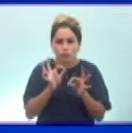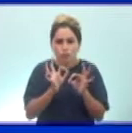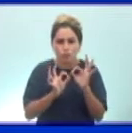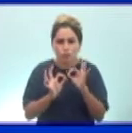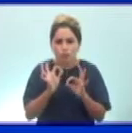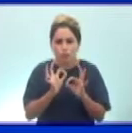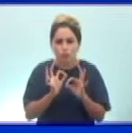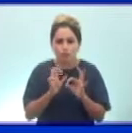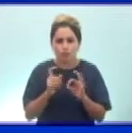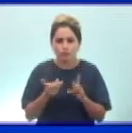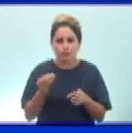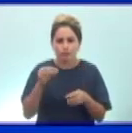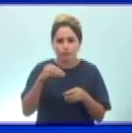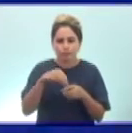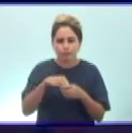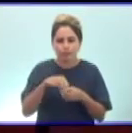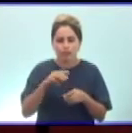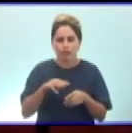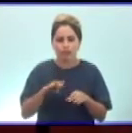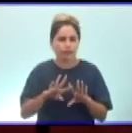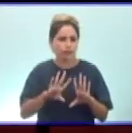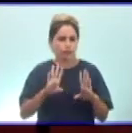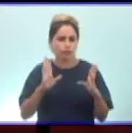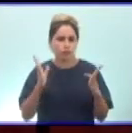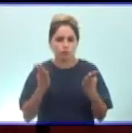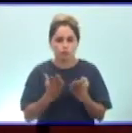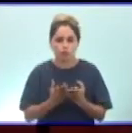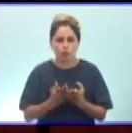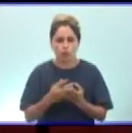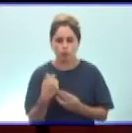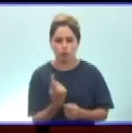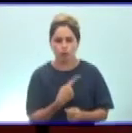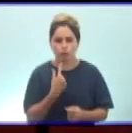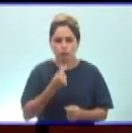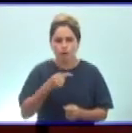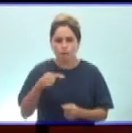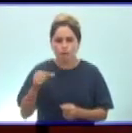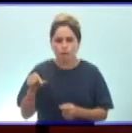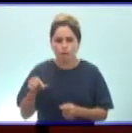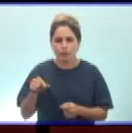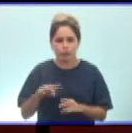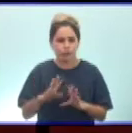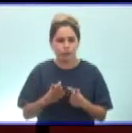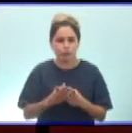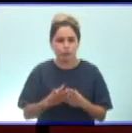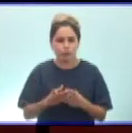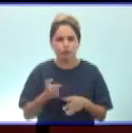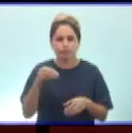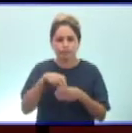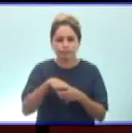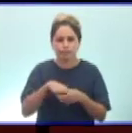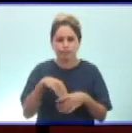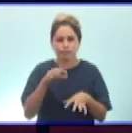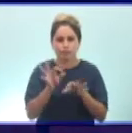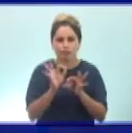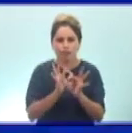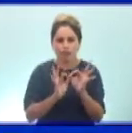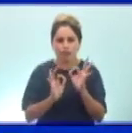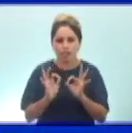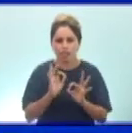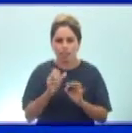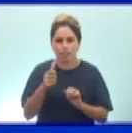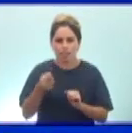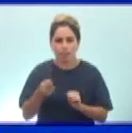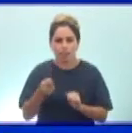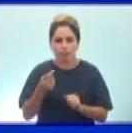decir, nosotros, el universo y todo lo que nos rodea está constituido por átomos. También conoce de cursos anteriores que los